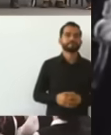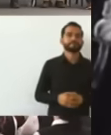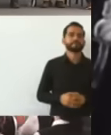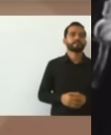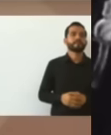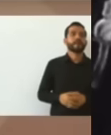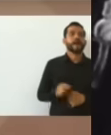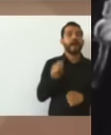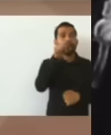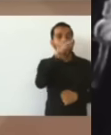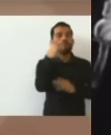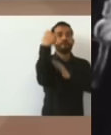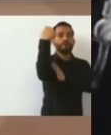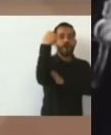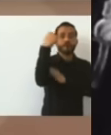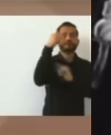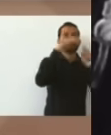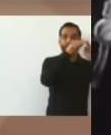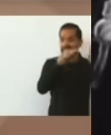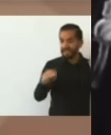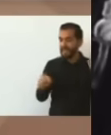el Fuerte, Escuinapa,